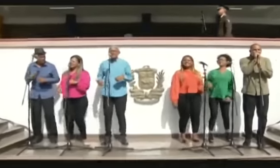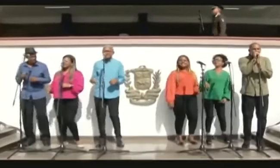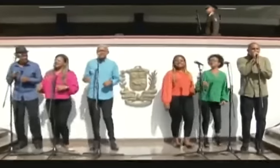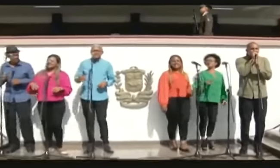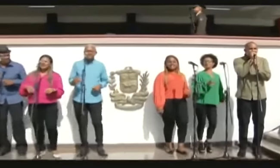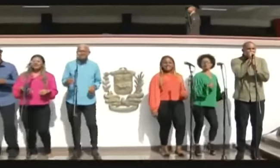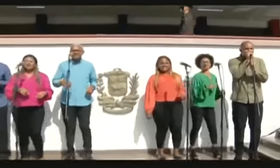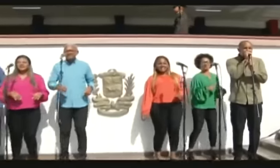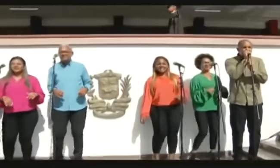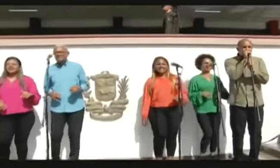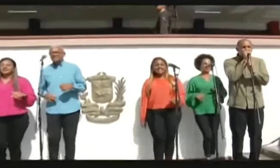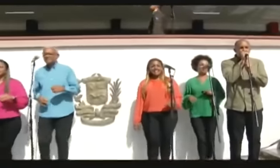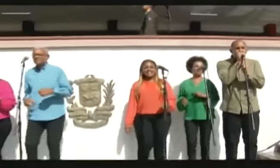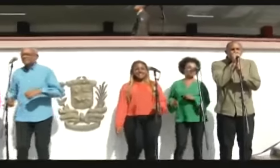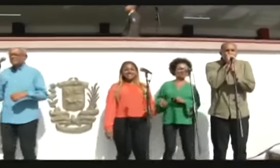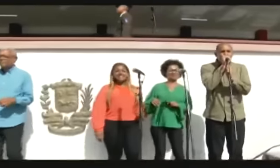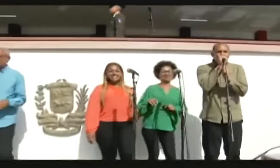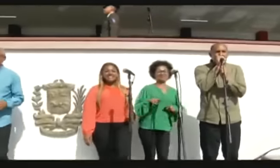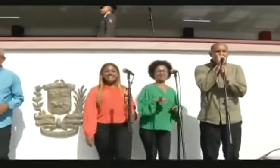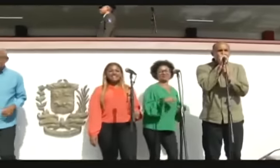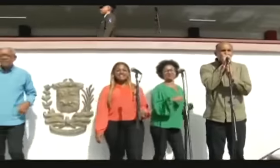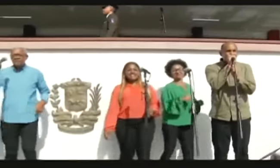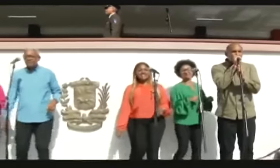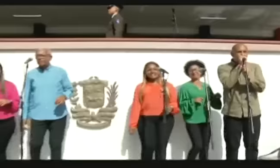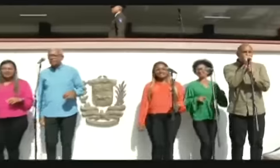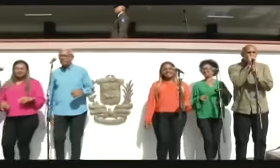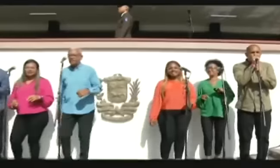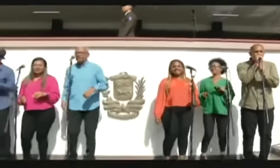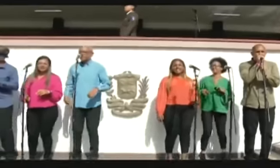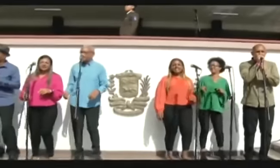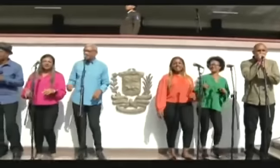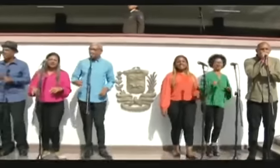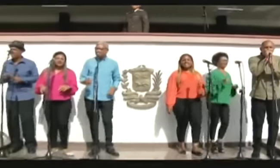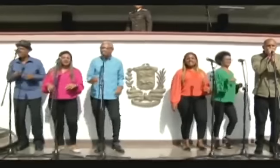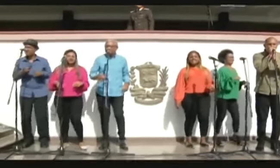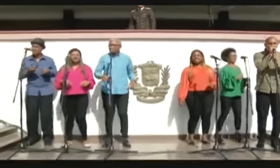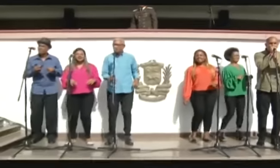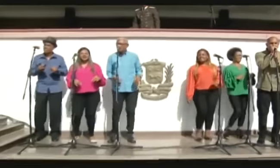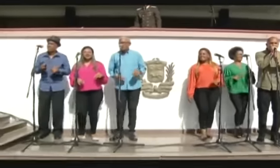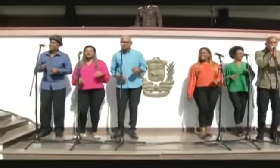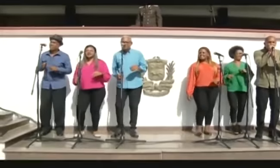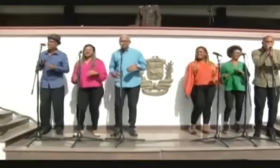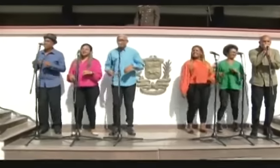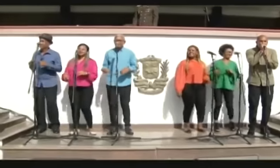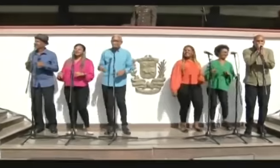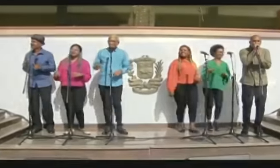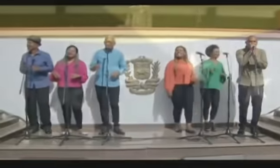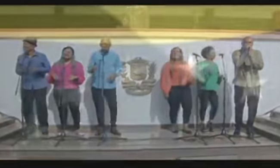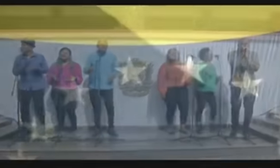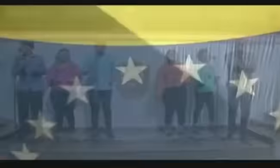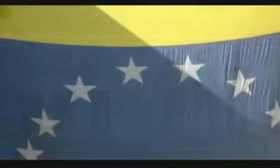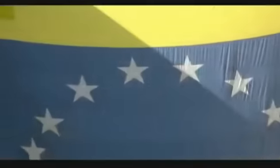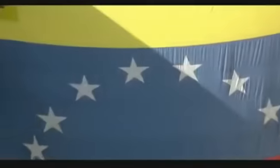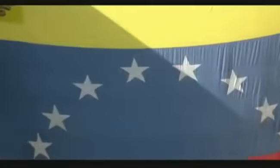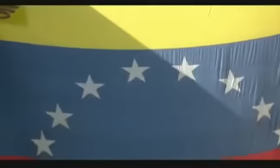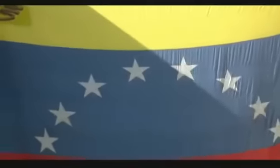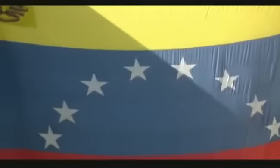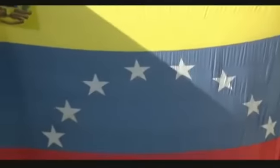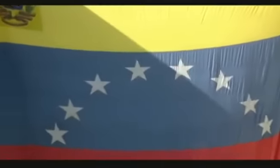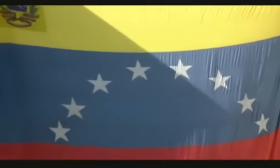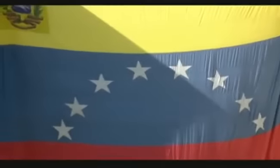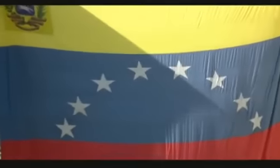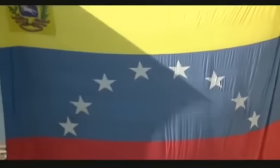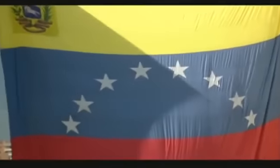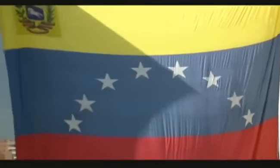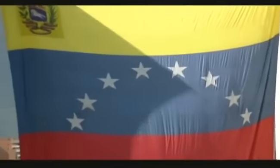diciendo que había nacido un segundo Jesucristo. Retirada de las autoridades.